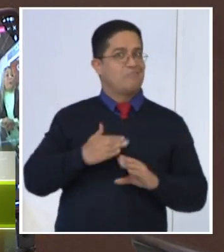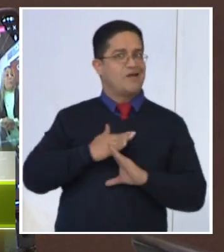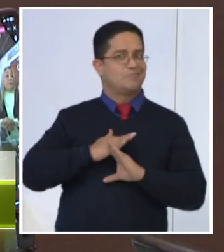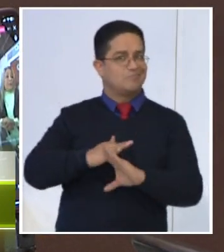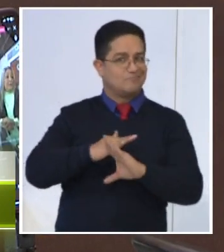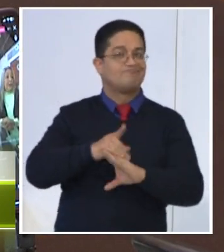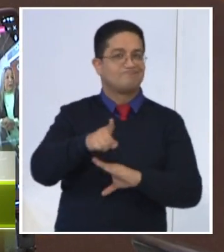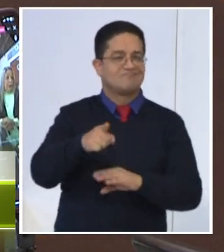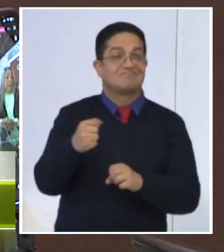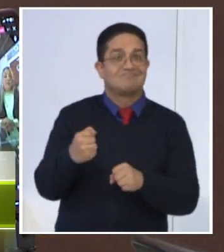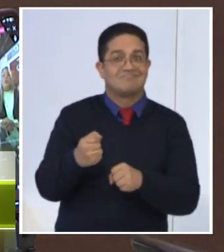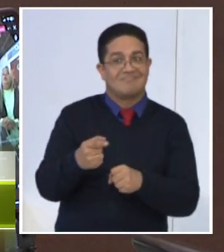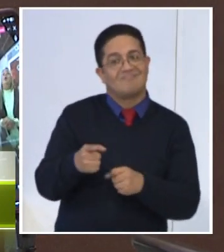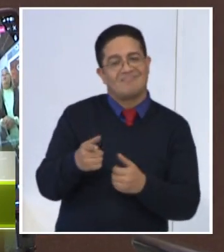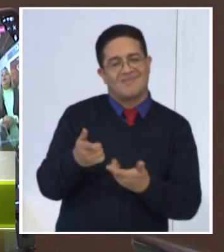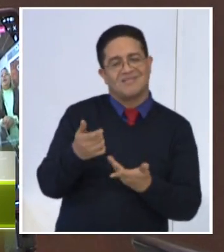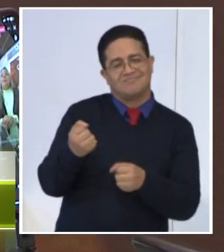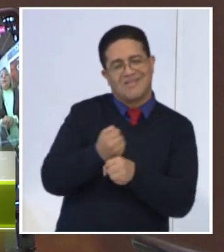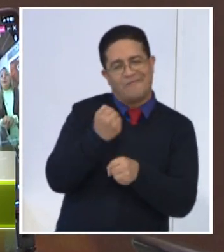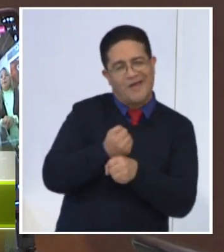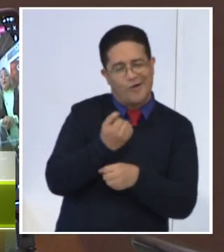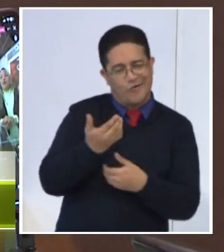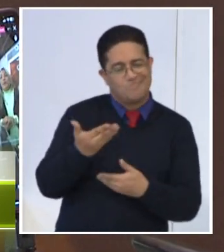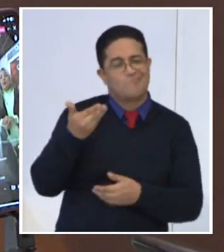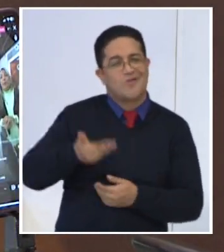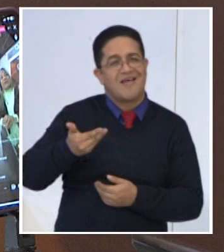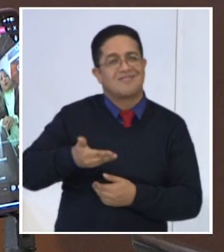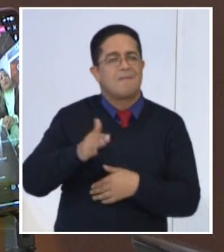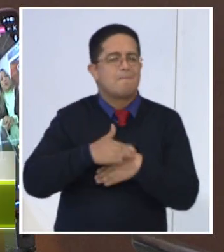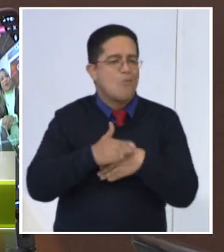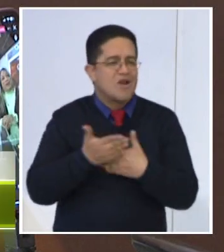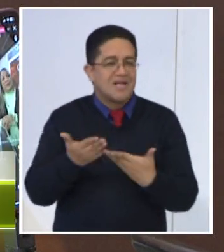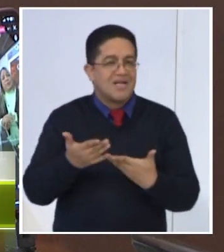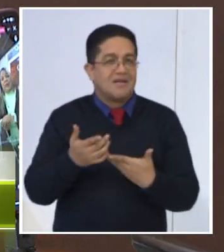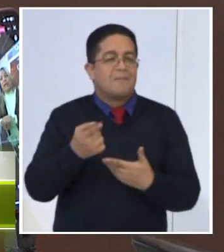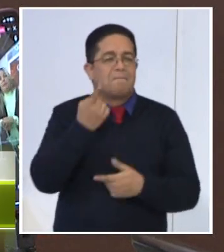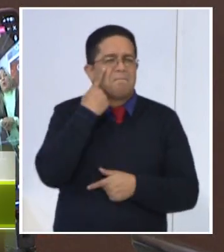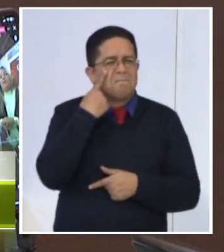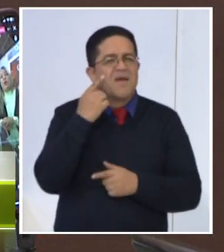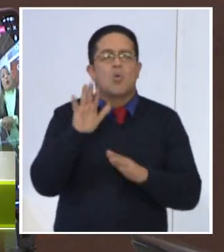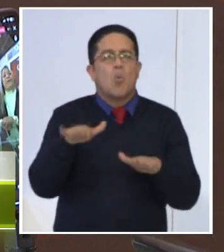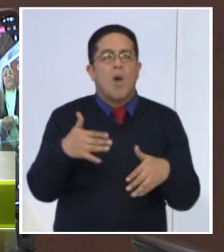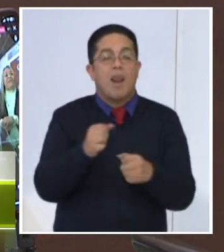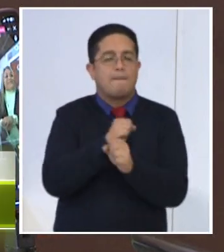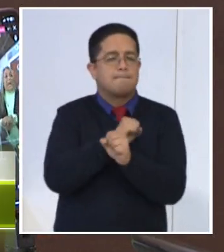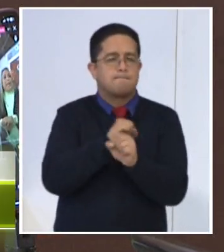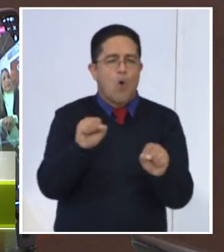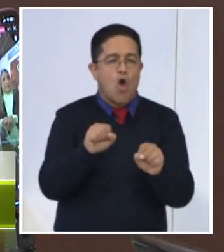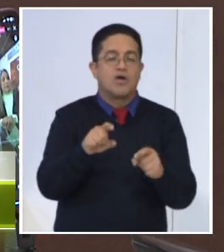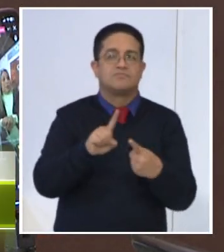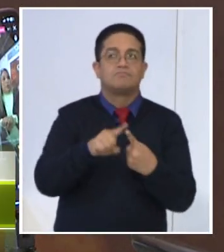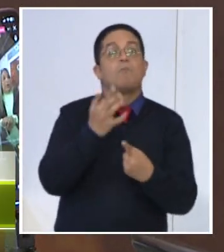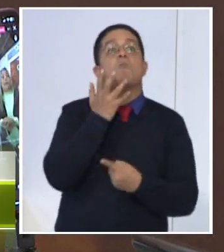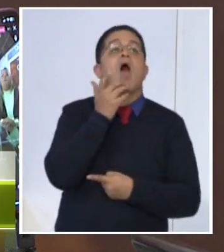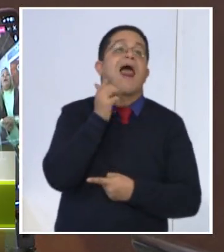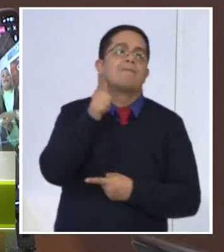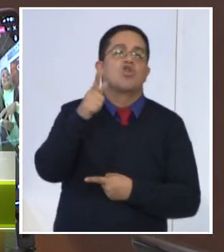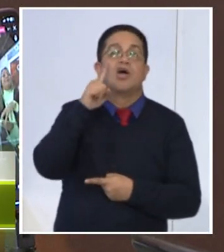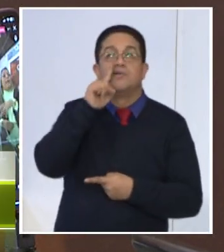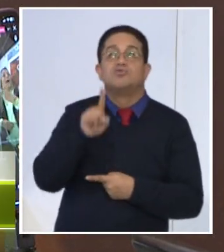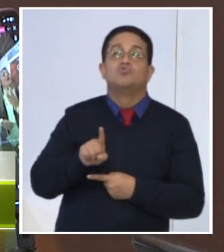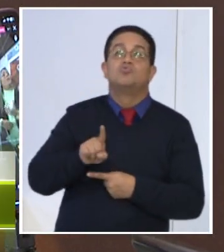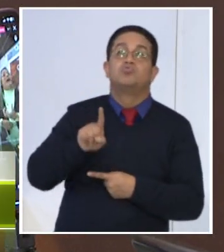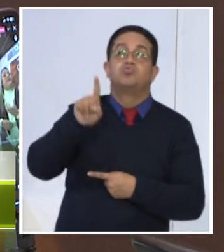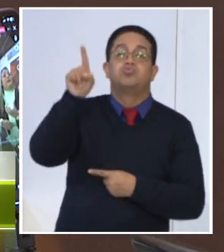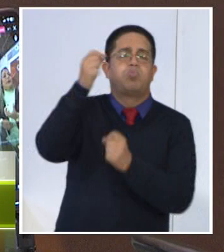muy importante en esto, porque también tenemos que tomar en cuenta los detonantes. Por ejemplo, los fuegos artificiales, las